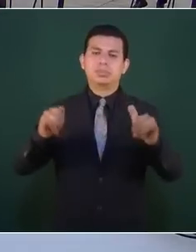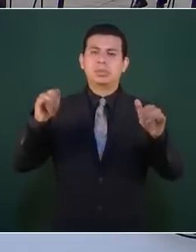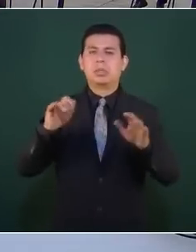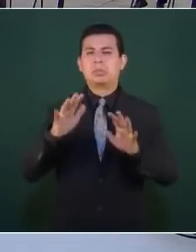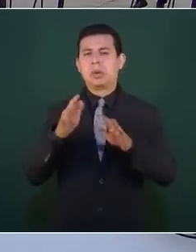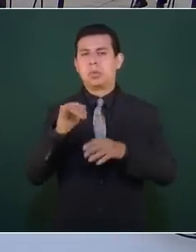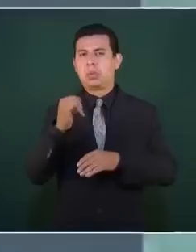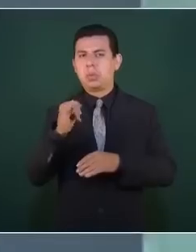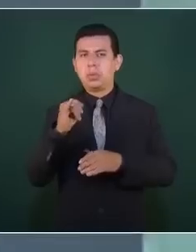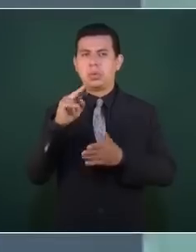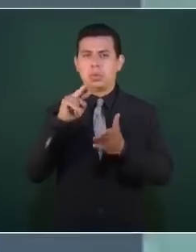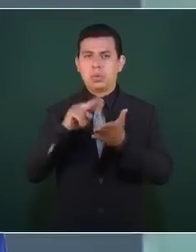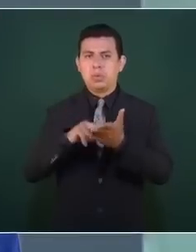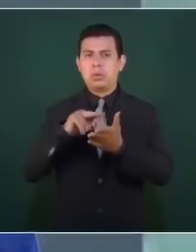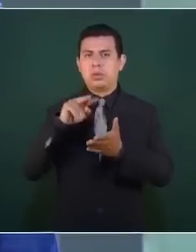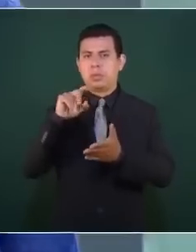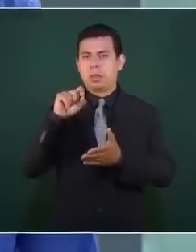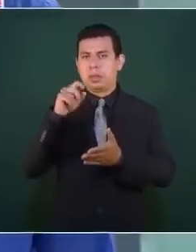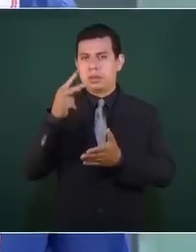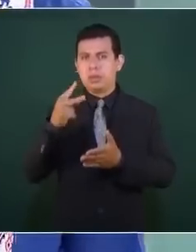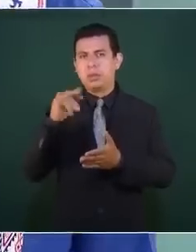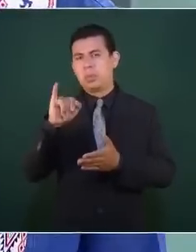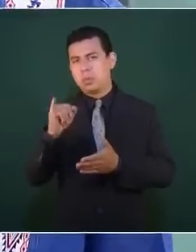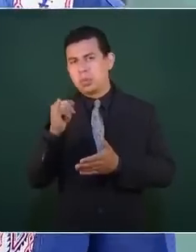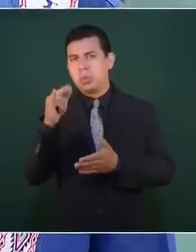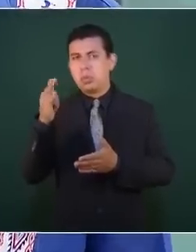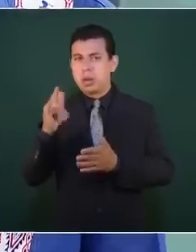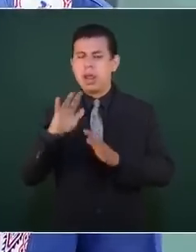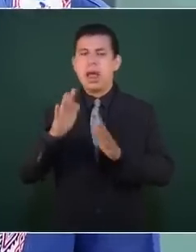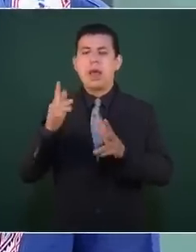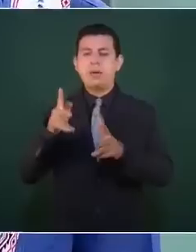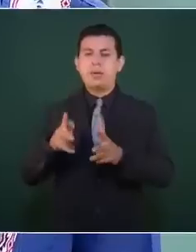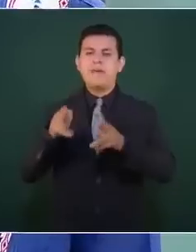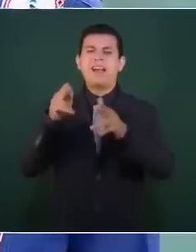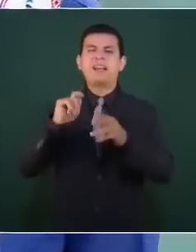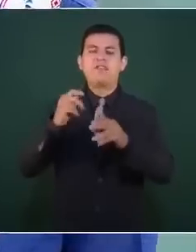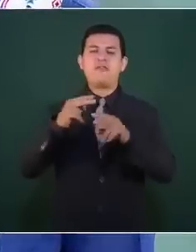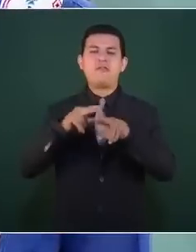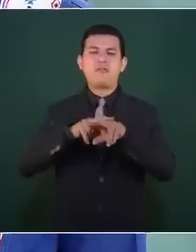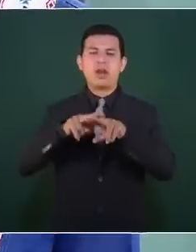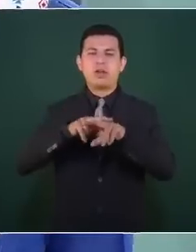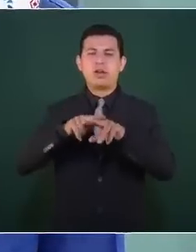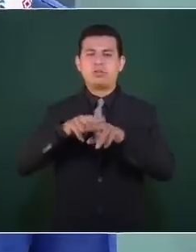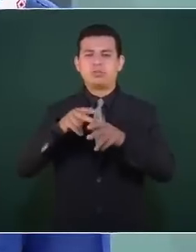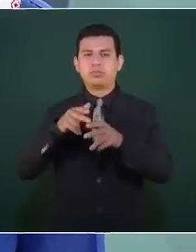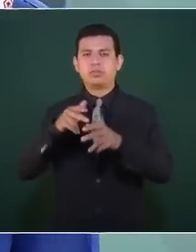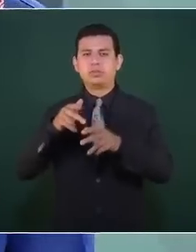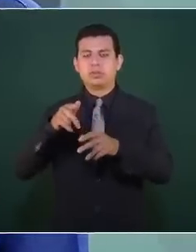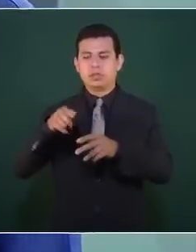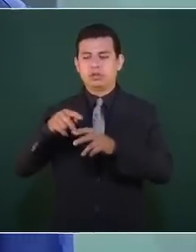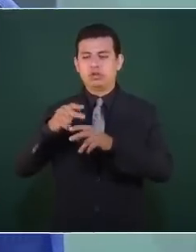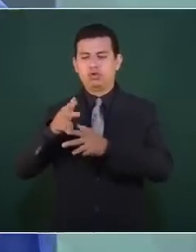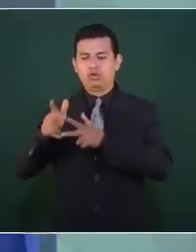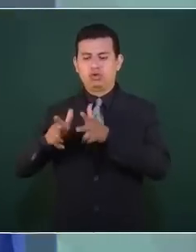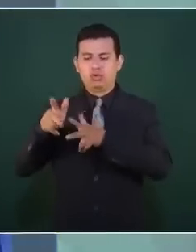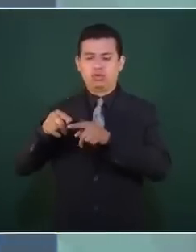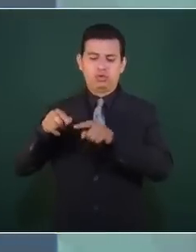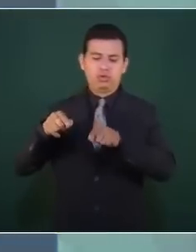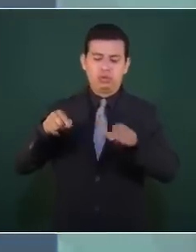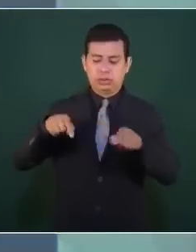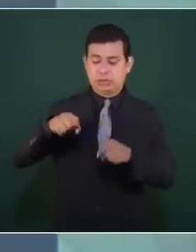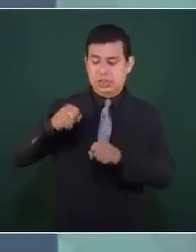junio del año próximo, julio, ya el ferrocarril de Salina Cruz a